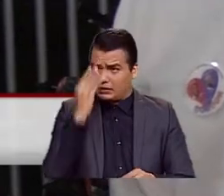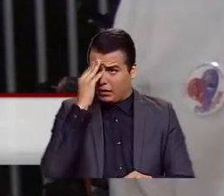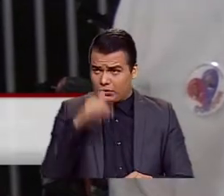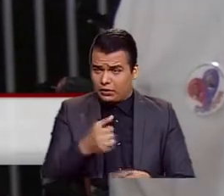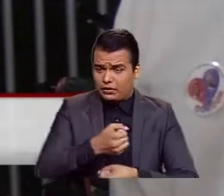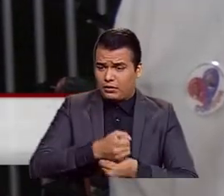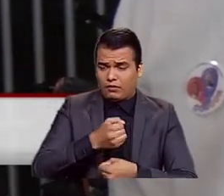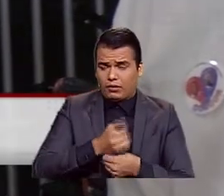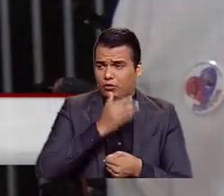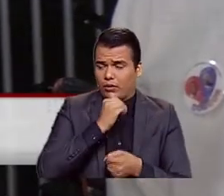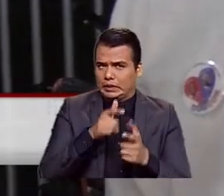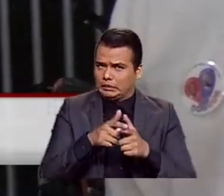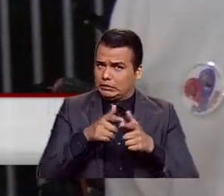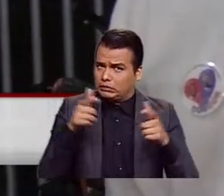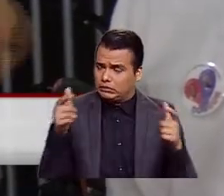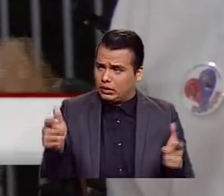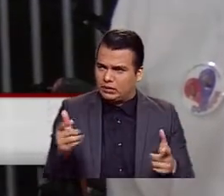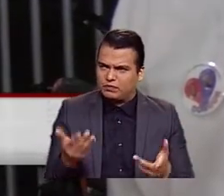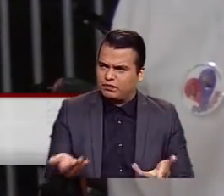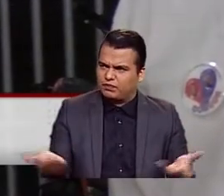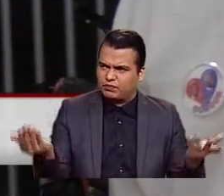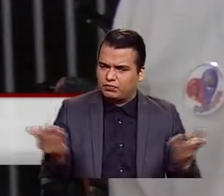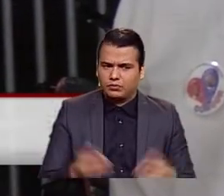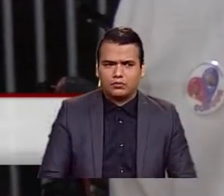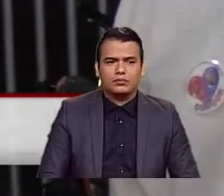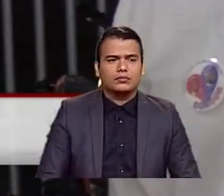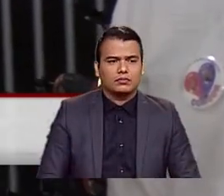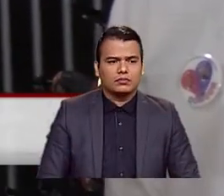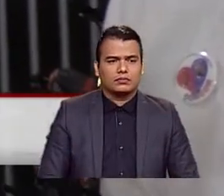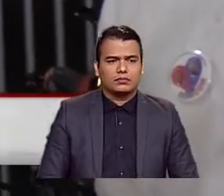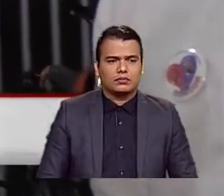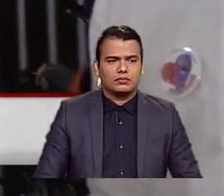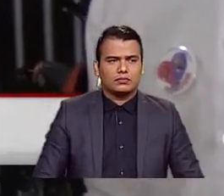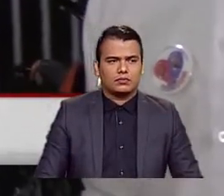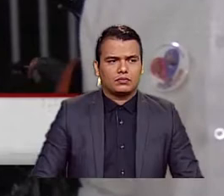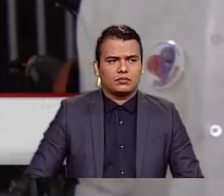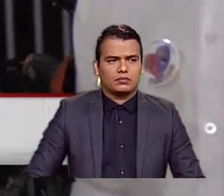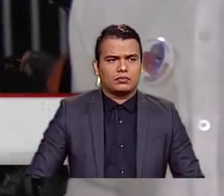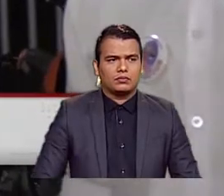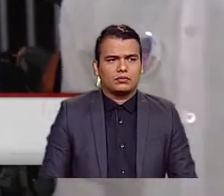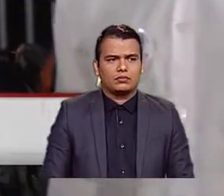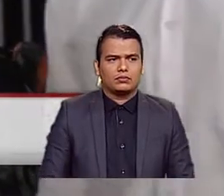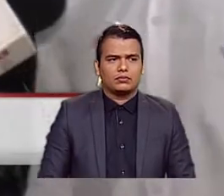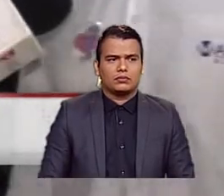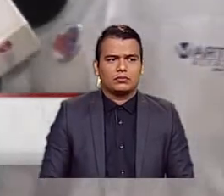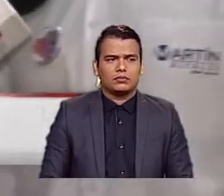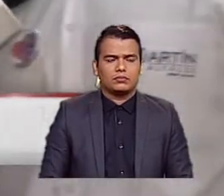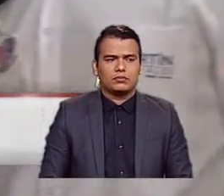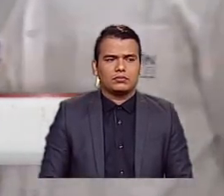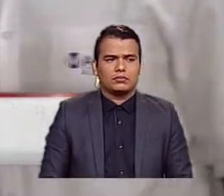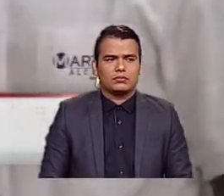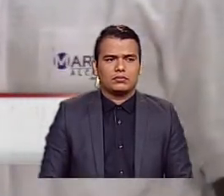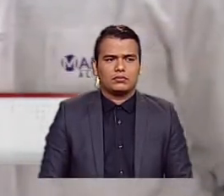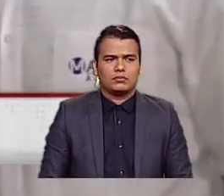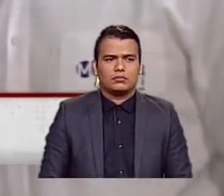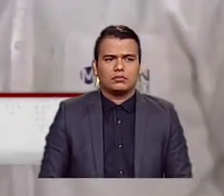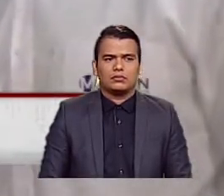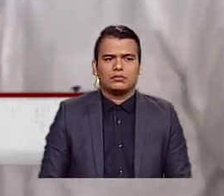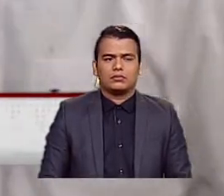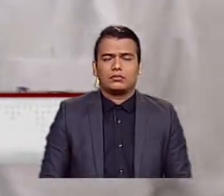altas tasas de desempleo. ¿La mecánica cuál es? 45 segundos para que respondan cada uno de ustedes. Martín. Bueno, Quibdó está en